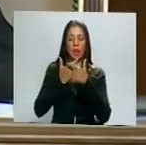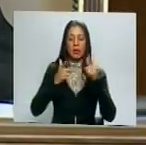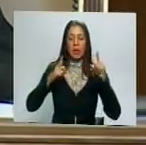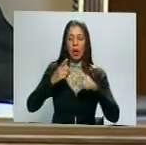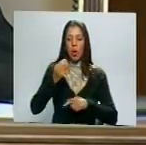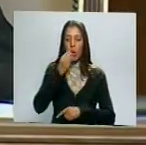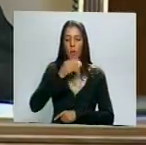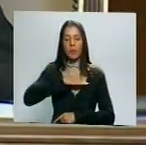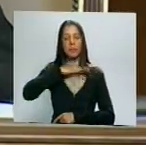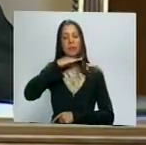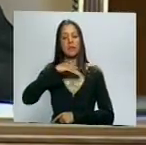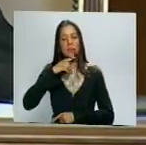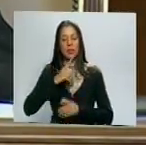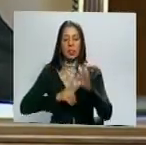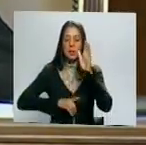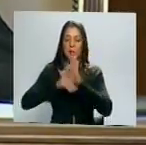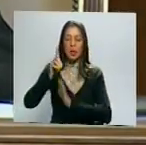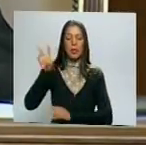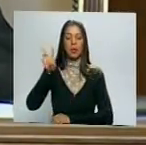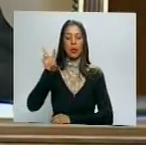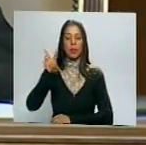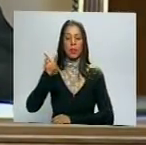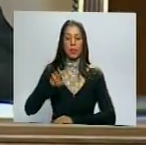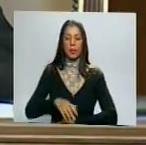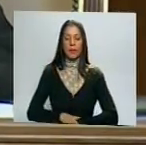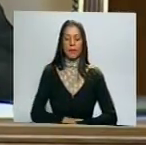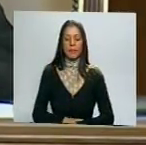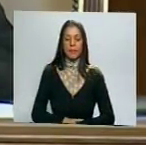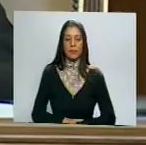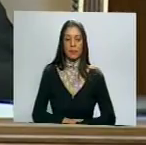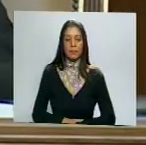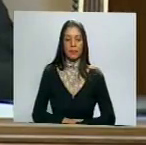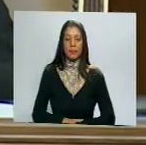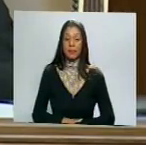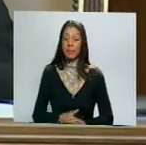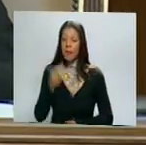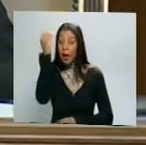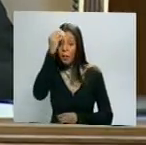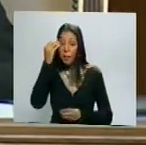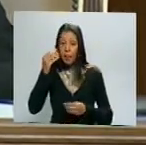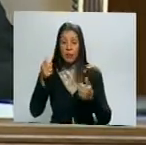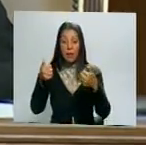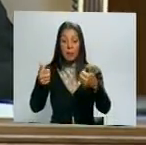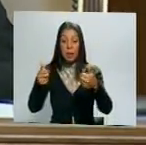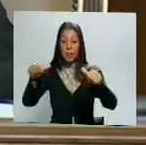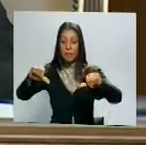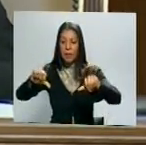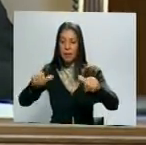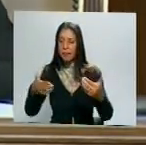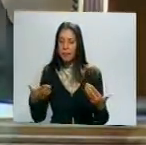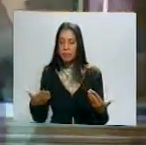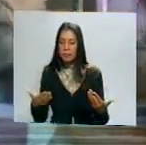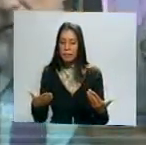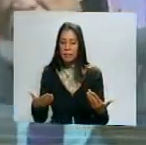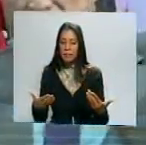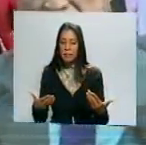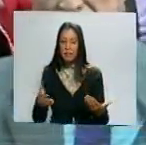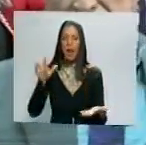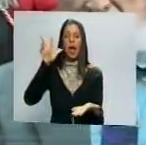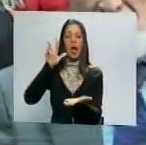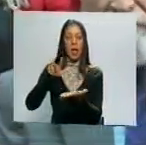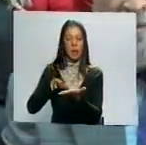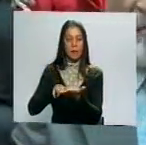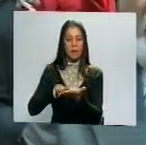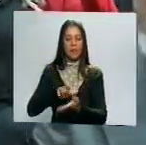alimentaria y el desarrollo integral de la nación. En consideración, artículo 1 sobre objeto de la ley.